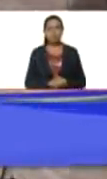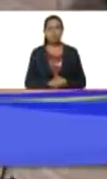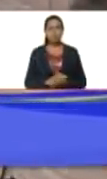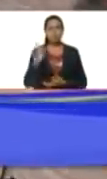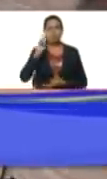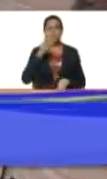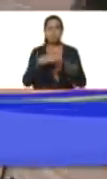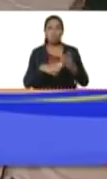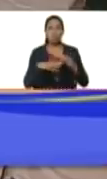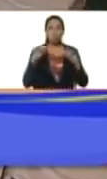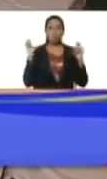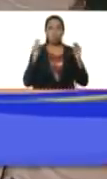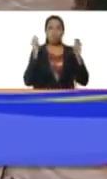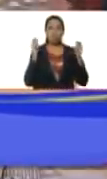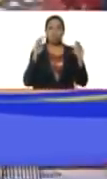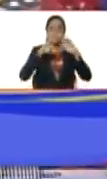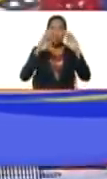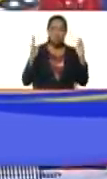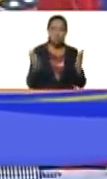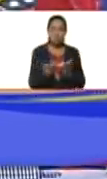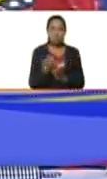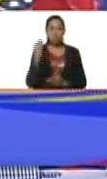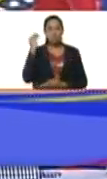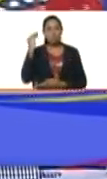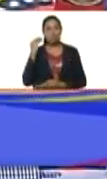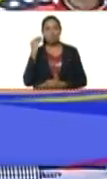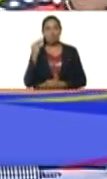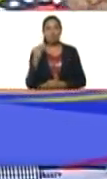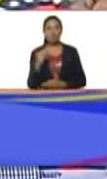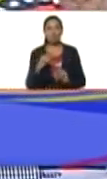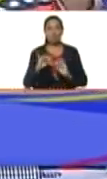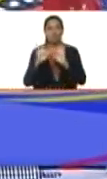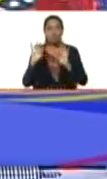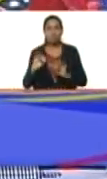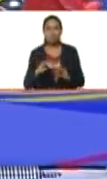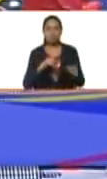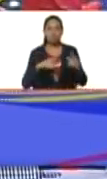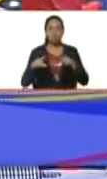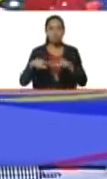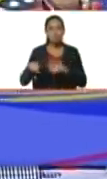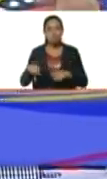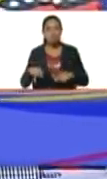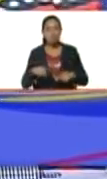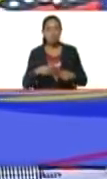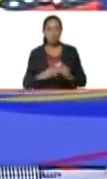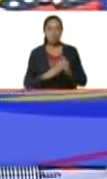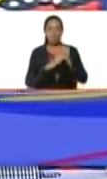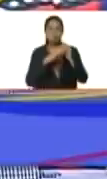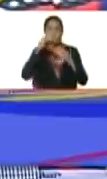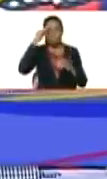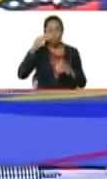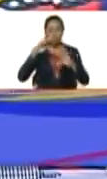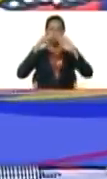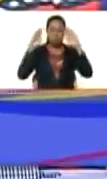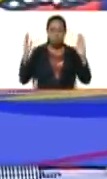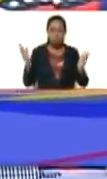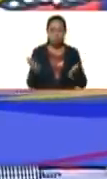Venezuela va a la vanguardia mundial en el pensamiento, en la concepción estratégica y en la doctrina militar